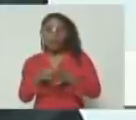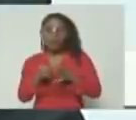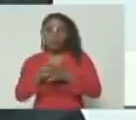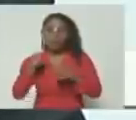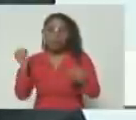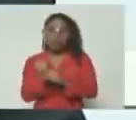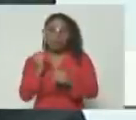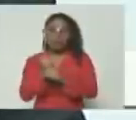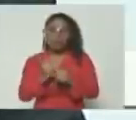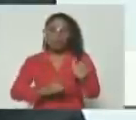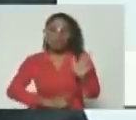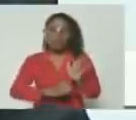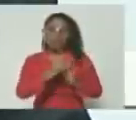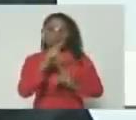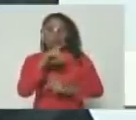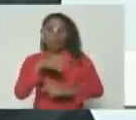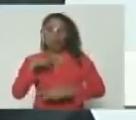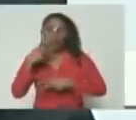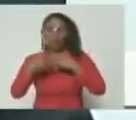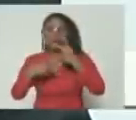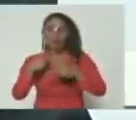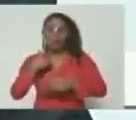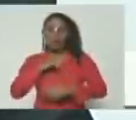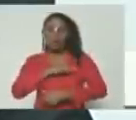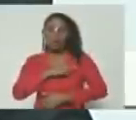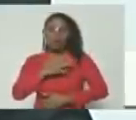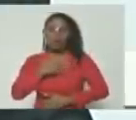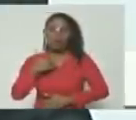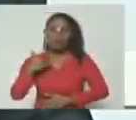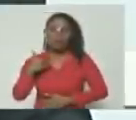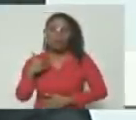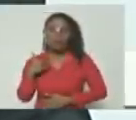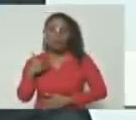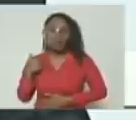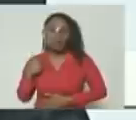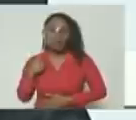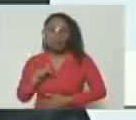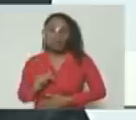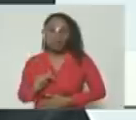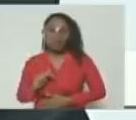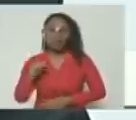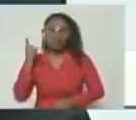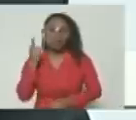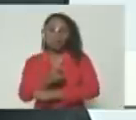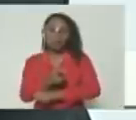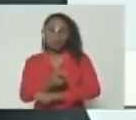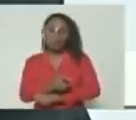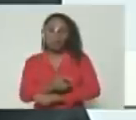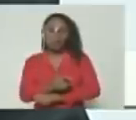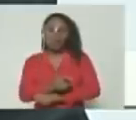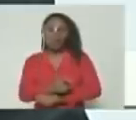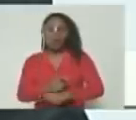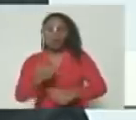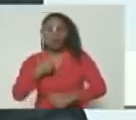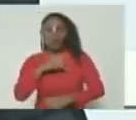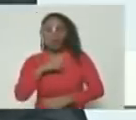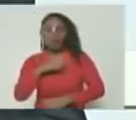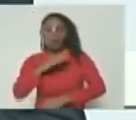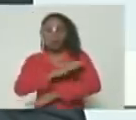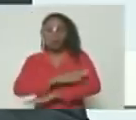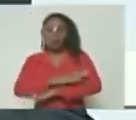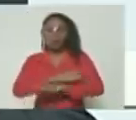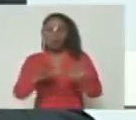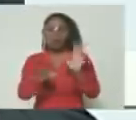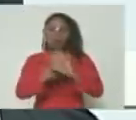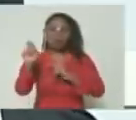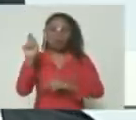que sigue desarrollando esas políticas, nosotros tenemos que cumplir nuestro rol en la Constitución. Ahí en su parte dogmática